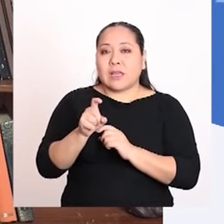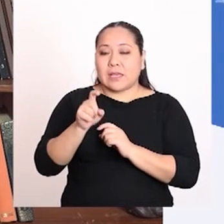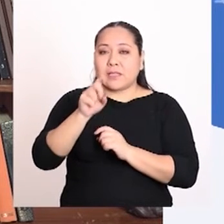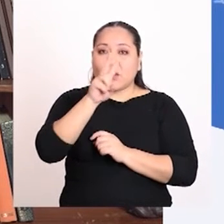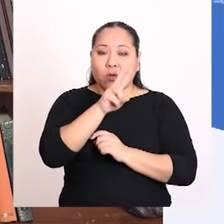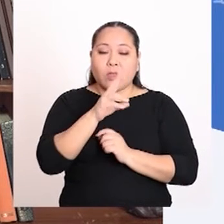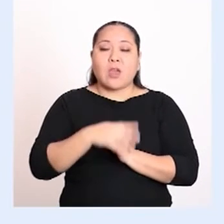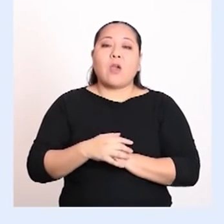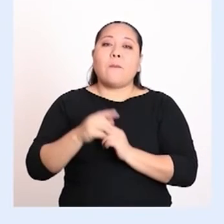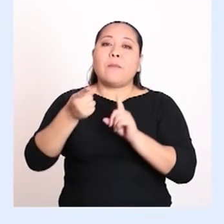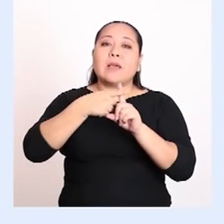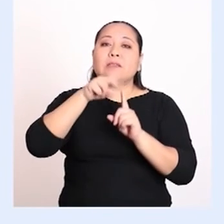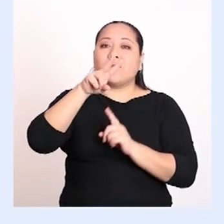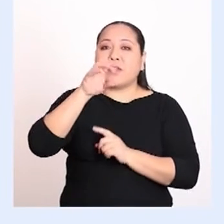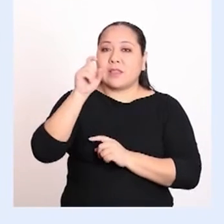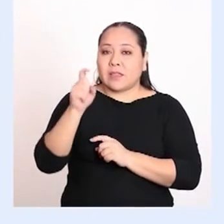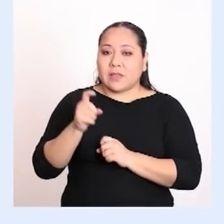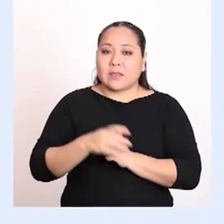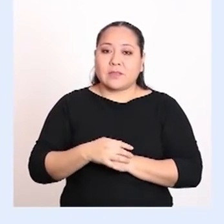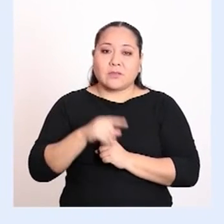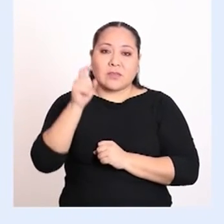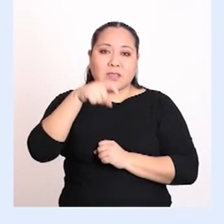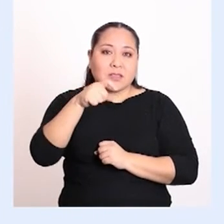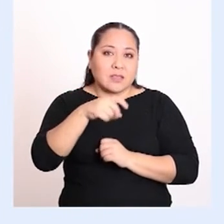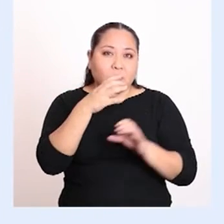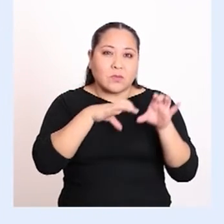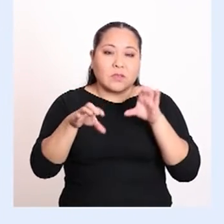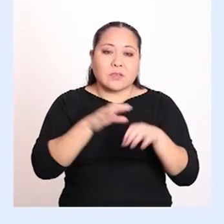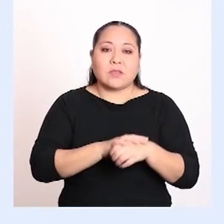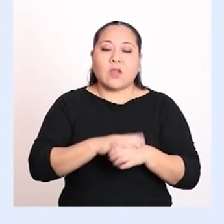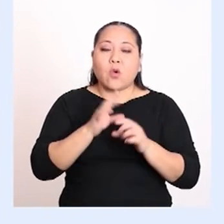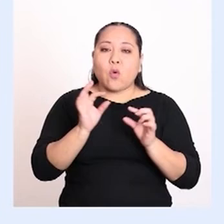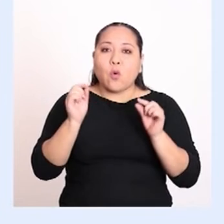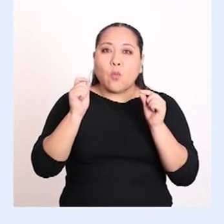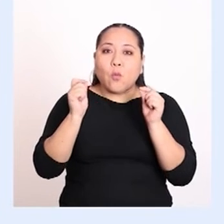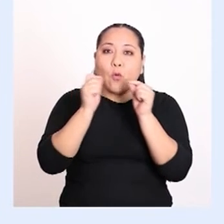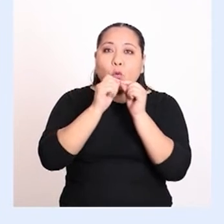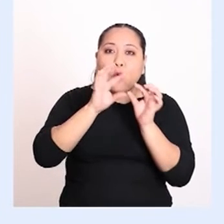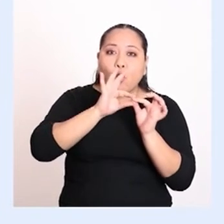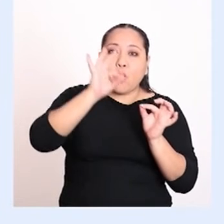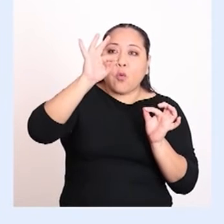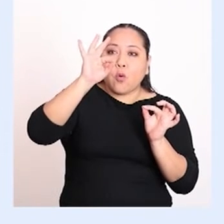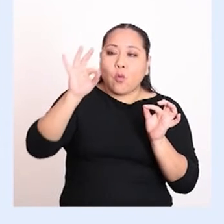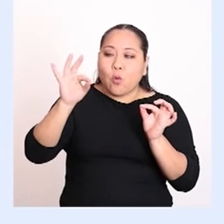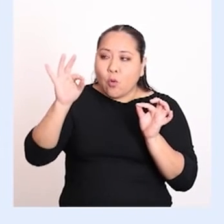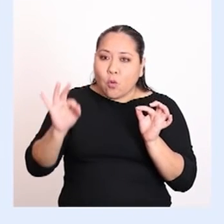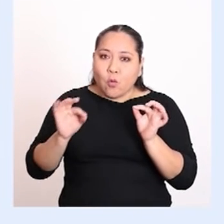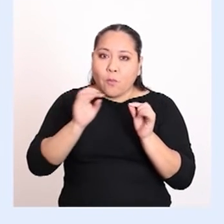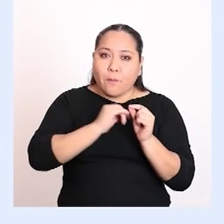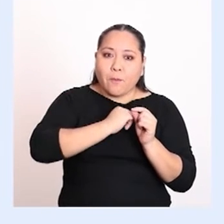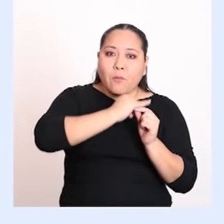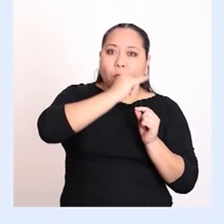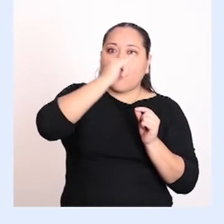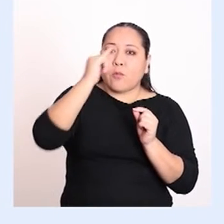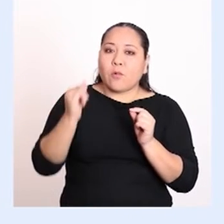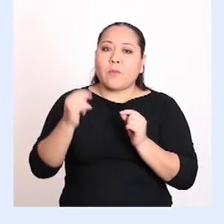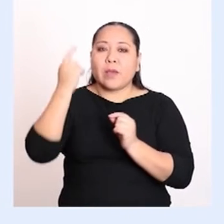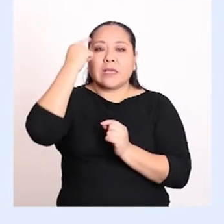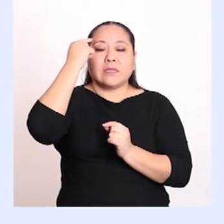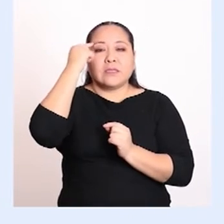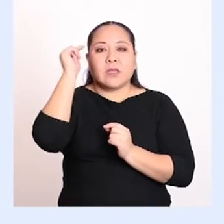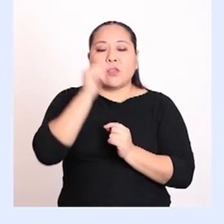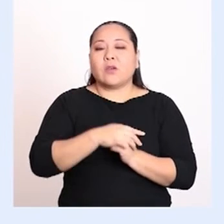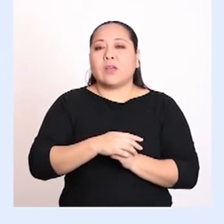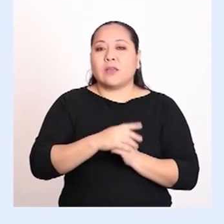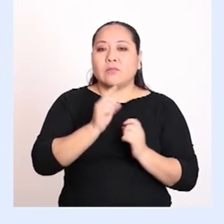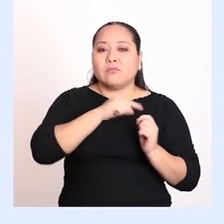más 20x. Lo que debemos hacer es unir los puntos que hemos determinado, considerando que